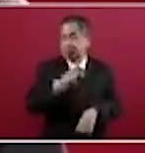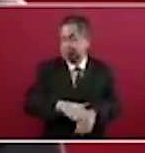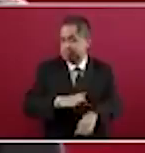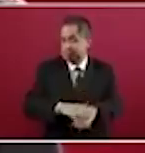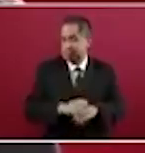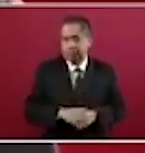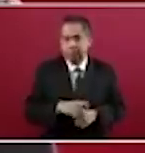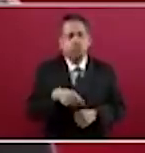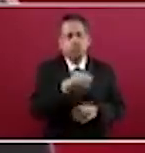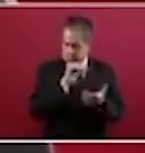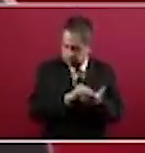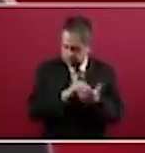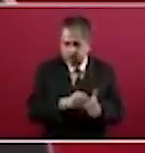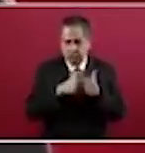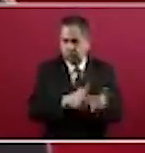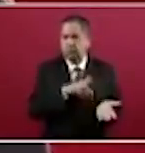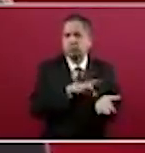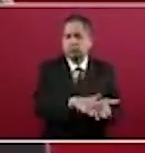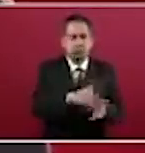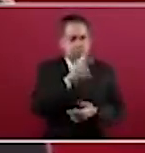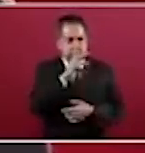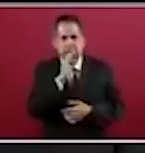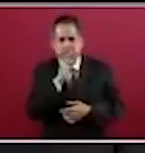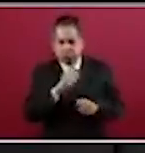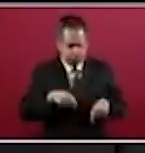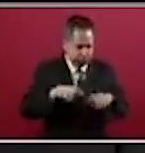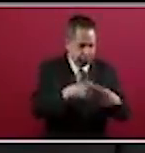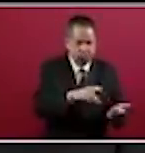no van a dejar de recibir el apoyo los padres